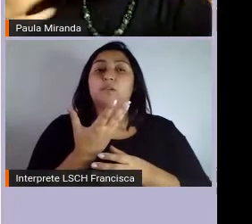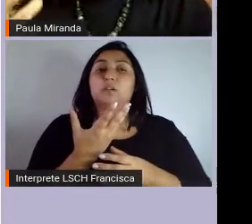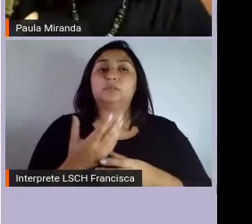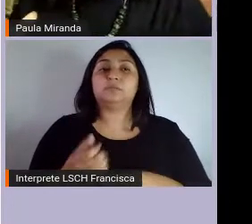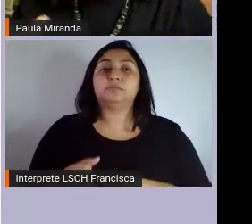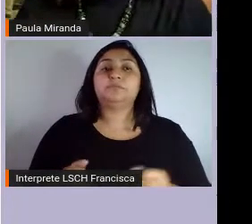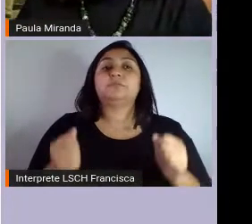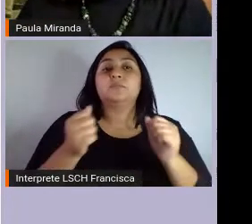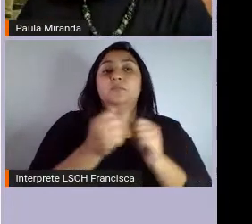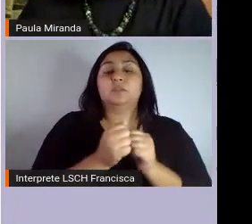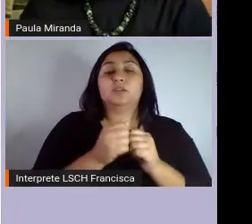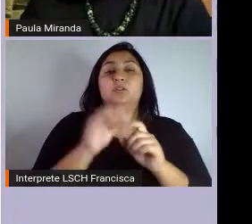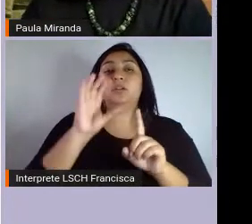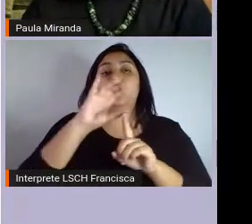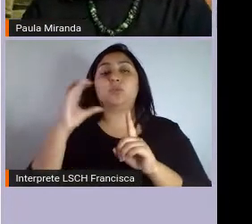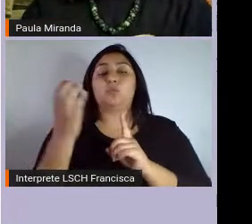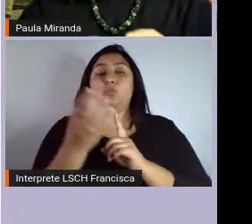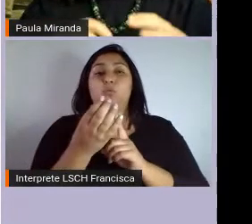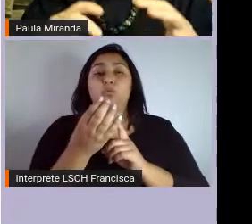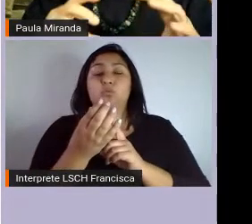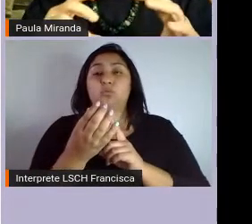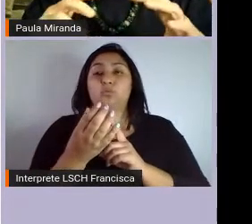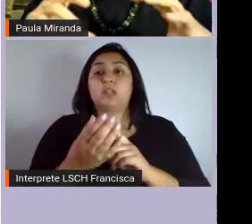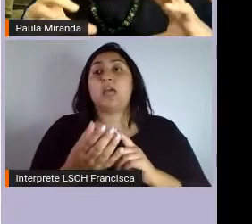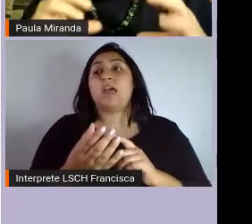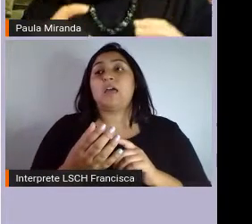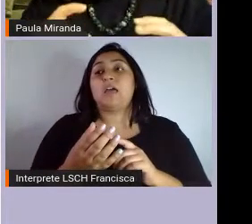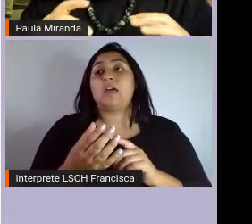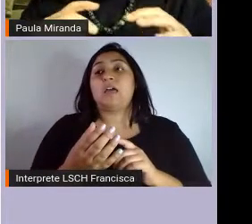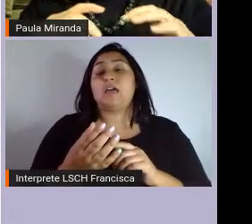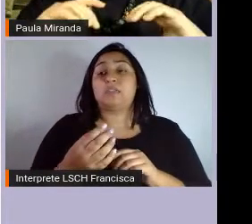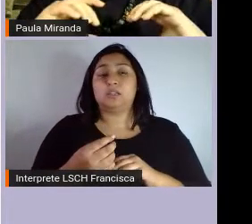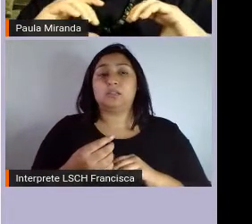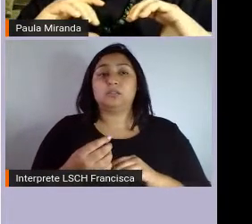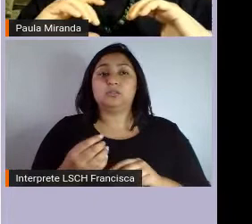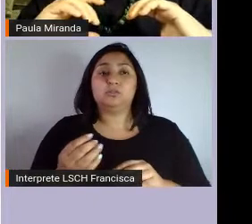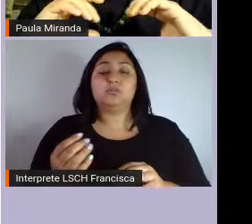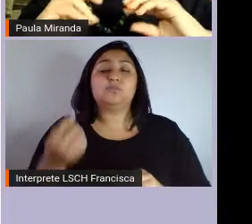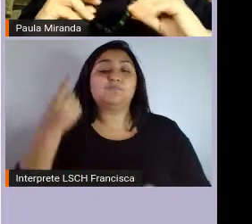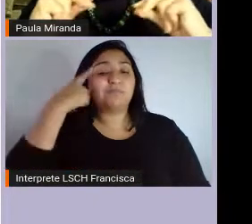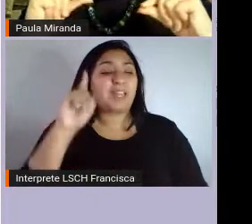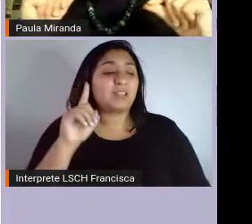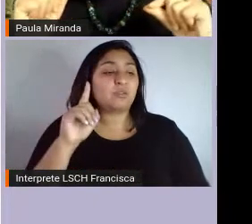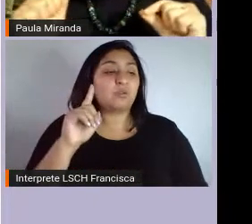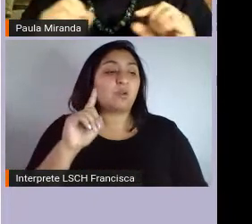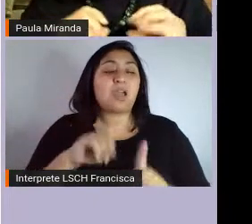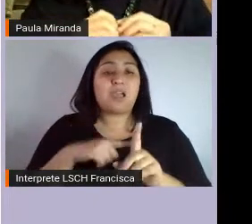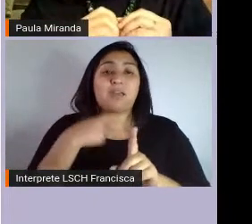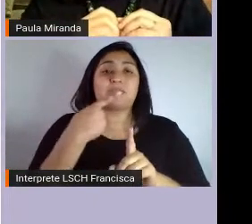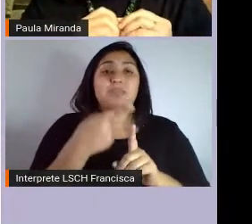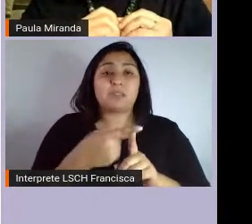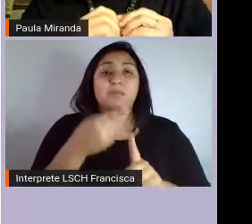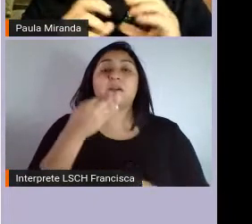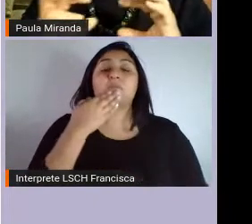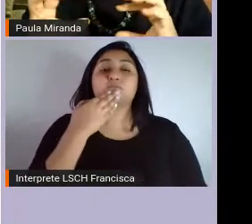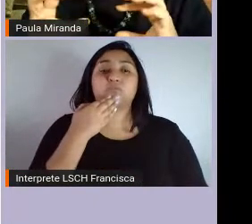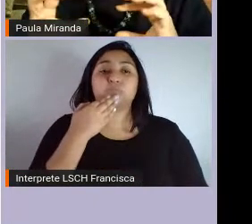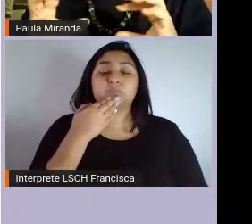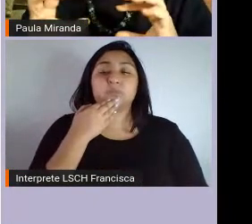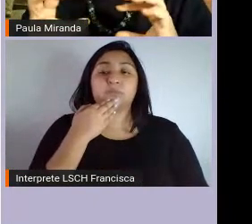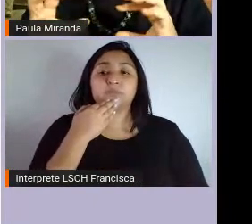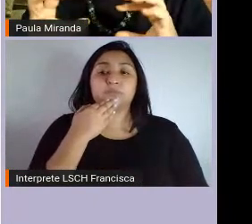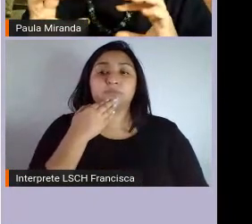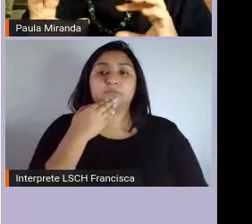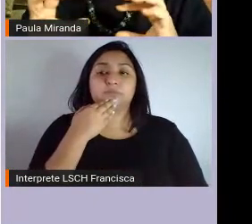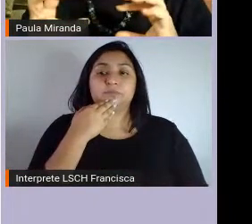con la cultura del espectáculo, ya lo decíamos, pero además también va poniendo como,